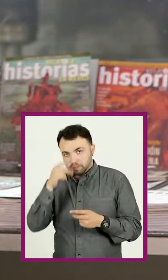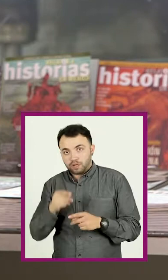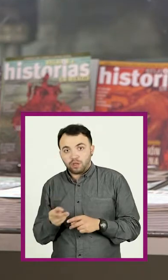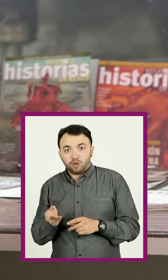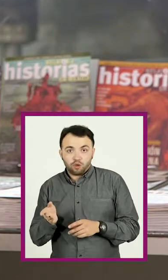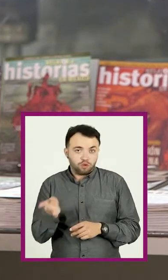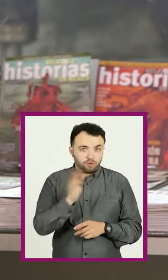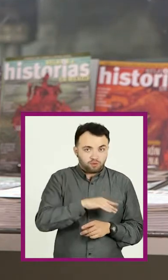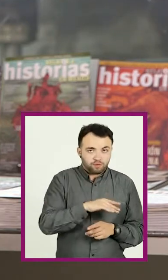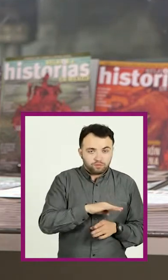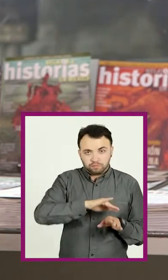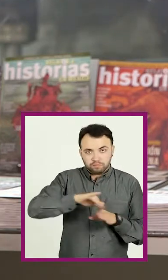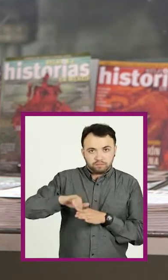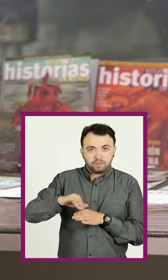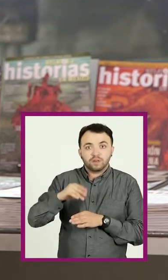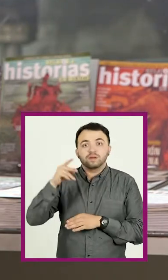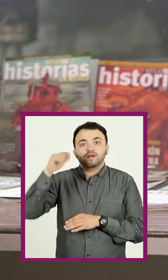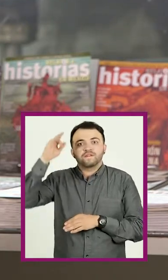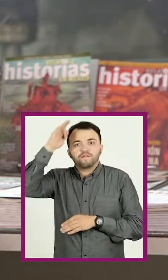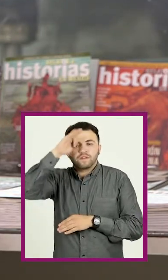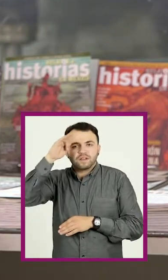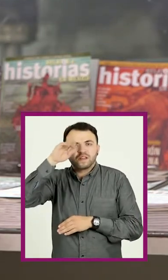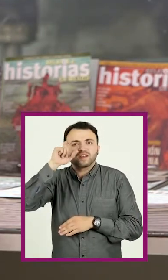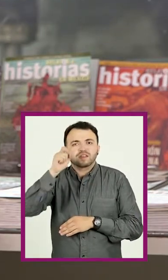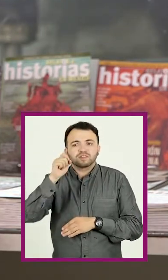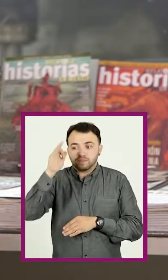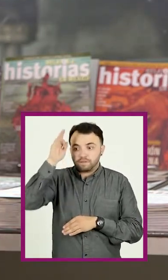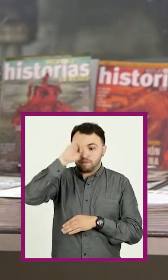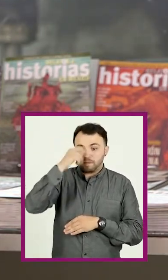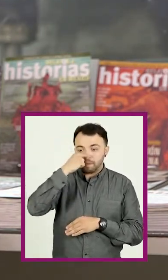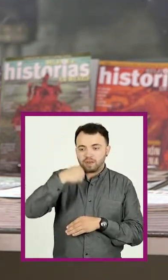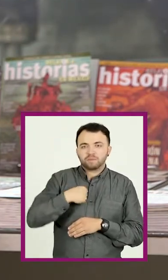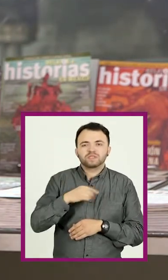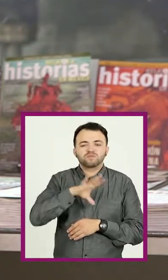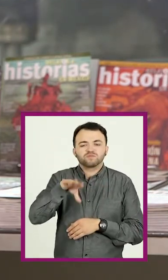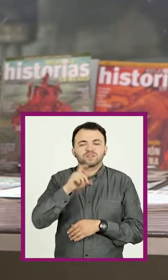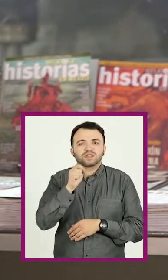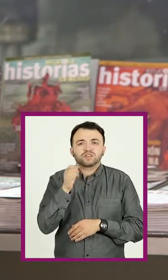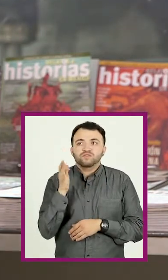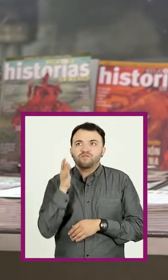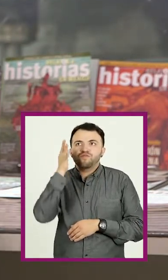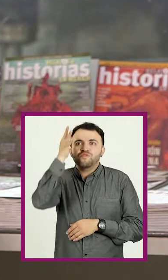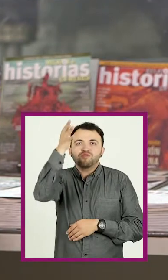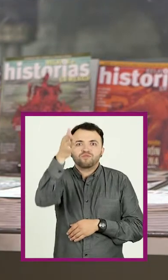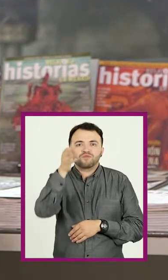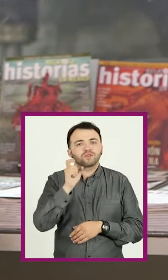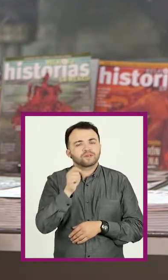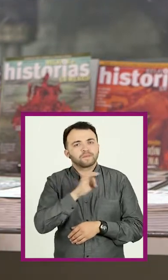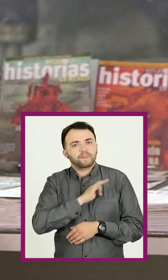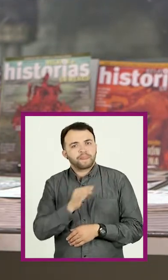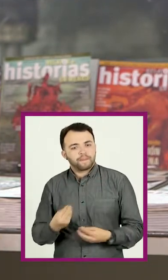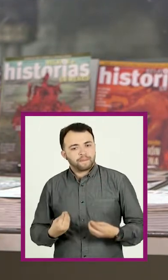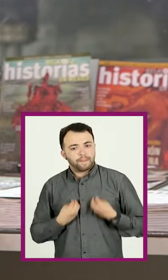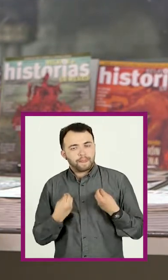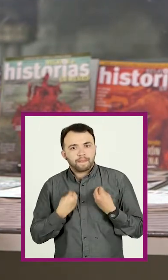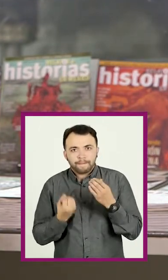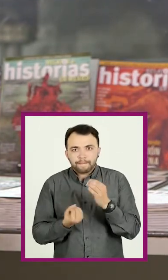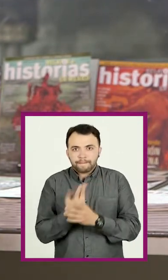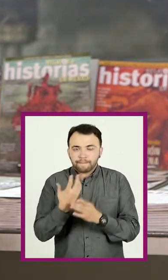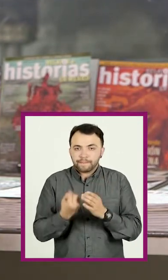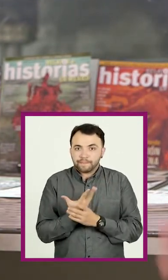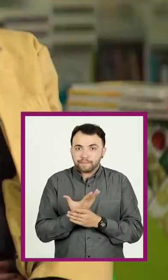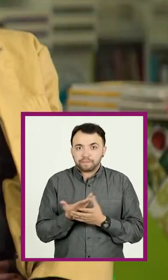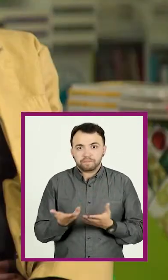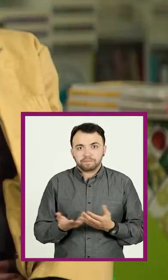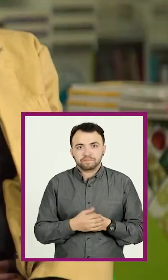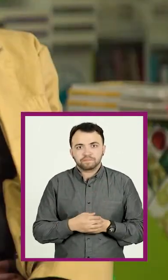mí lo que busca es el futuro, las posibilidades de la vida, ¿no? Entonces,